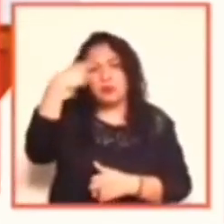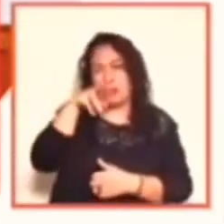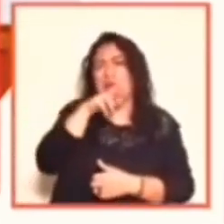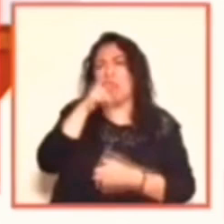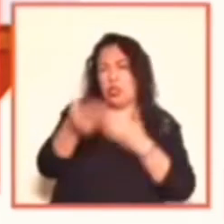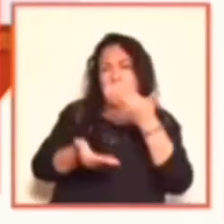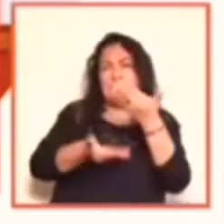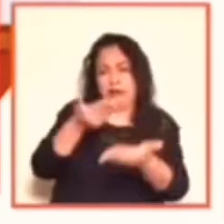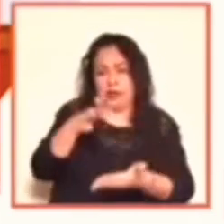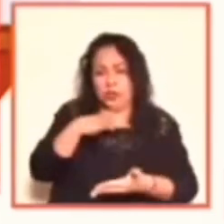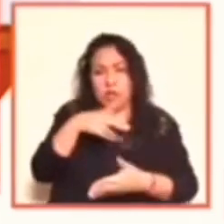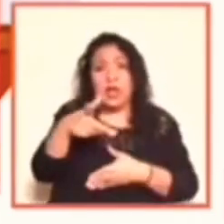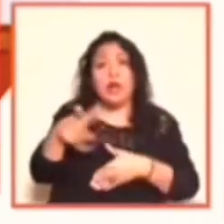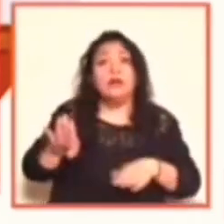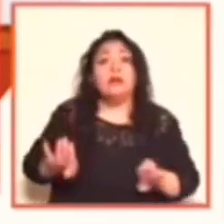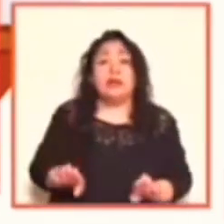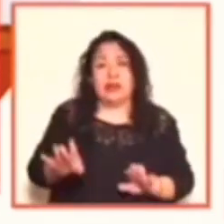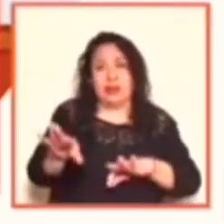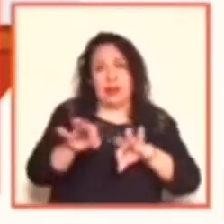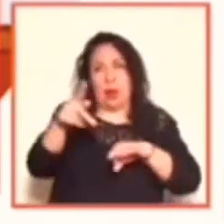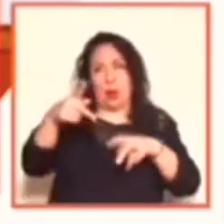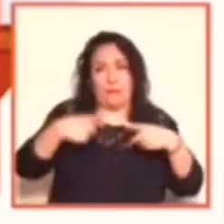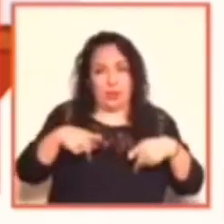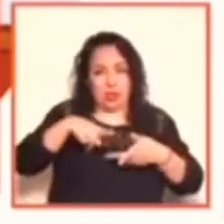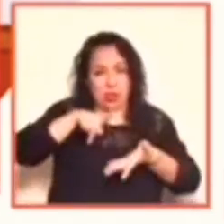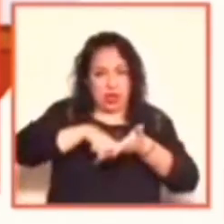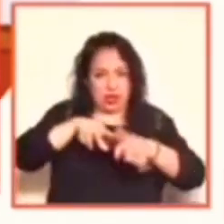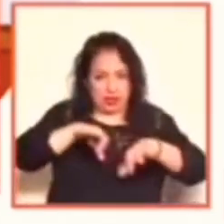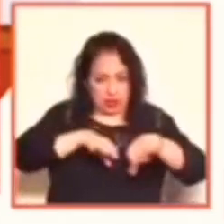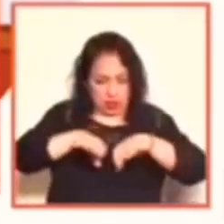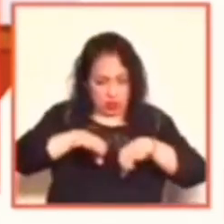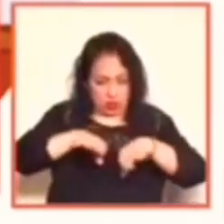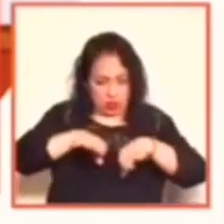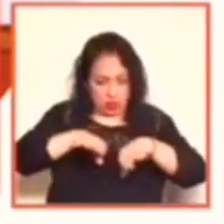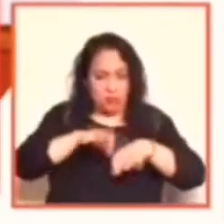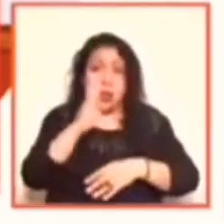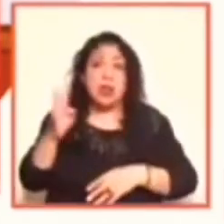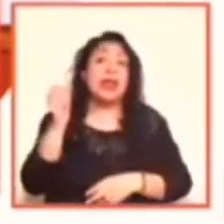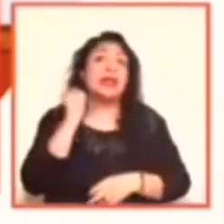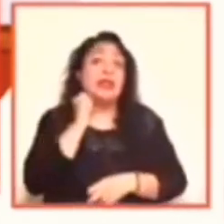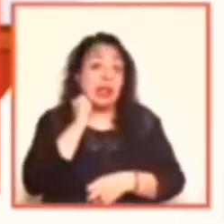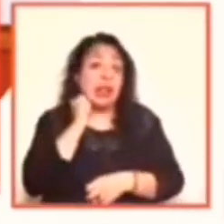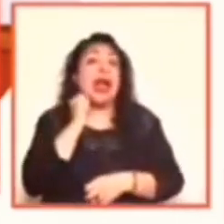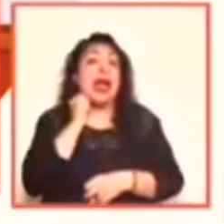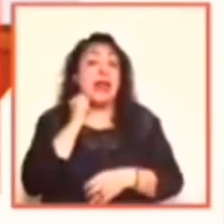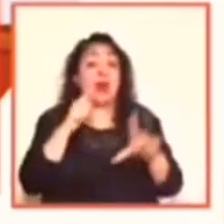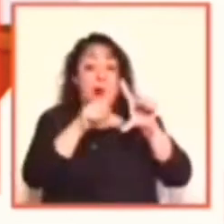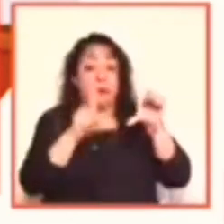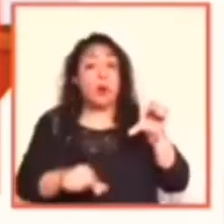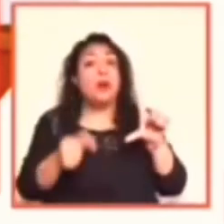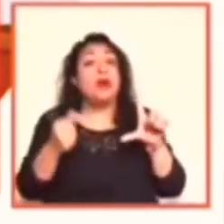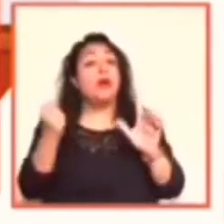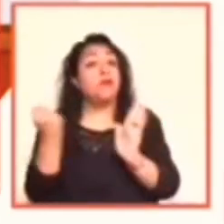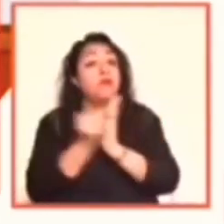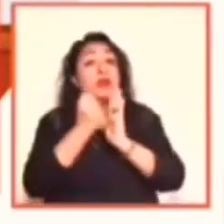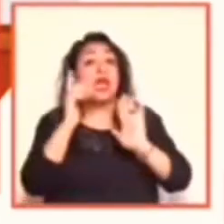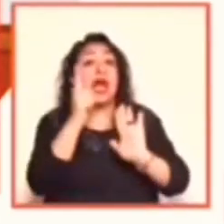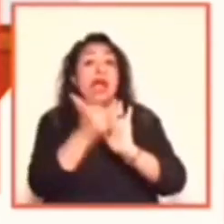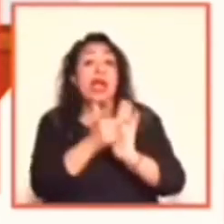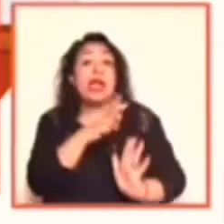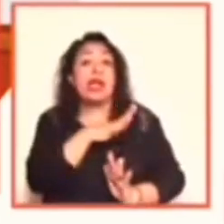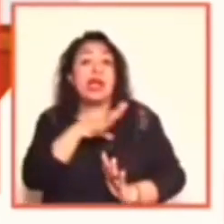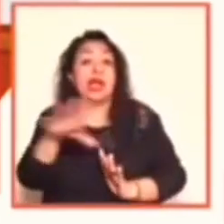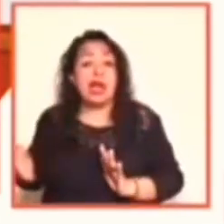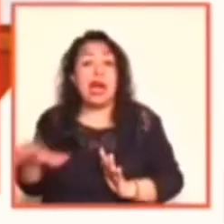las condiciones de trabajo del personal, el Senado de la República aprobó la Ley General de Bibliotecas. Esta reforma, al pasar de